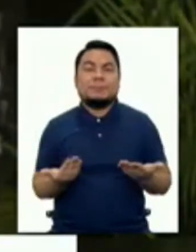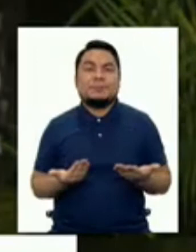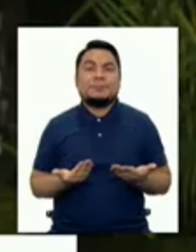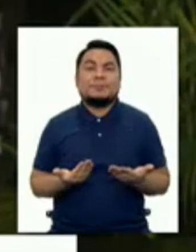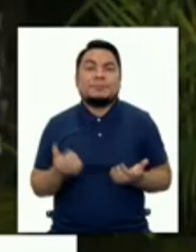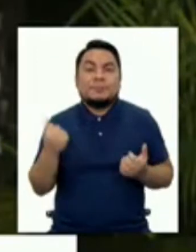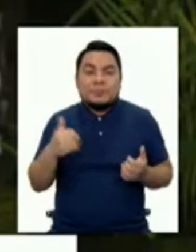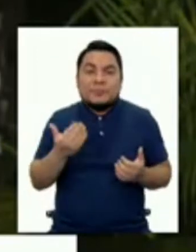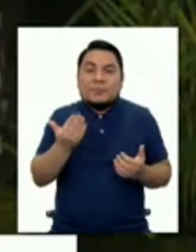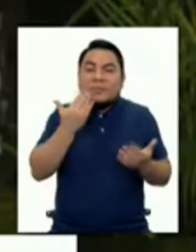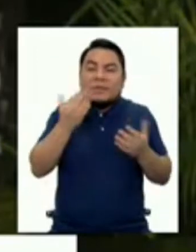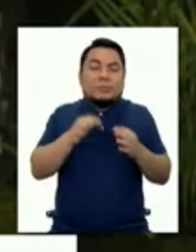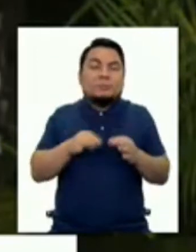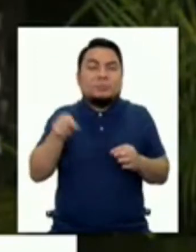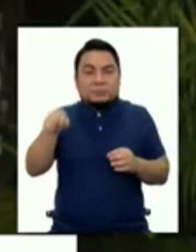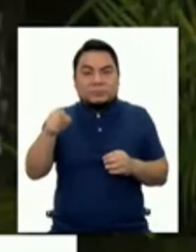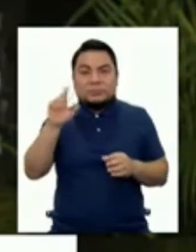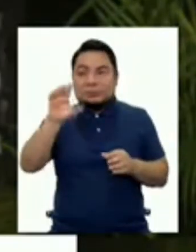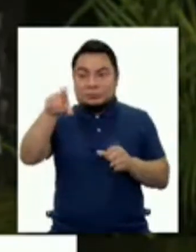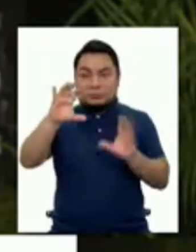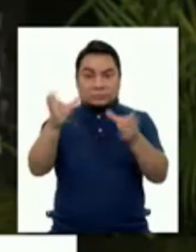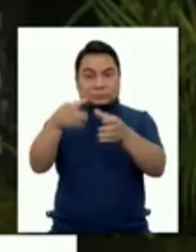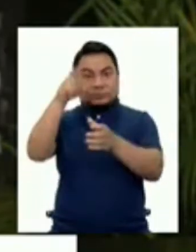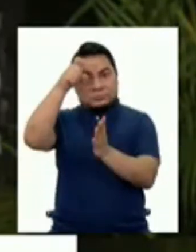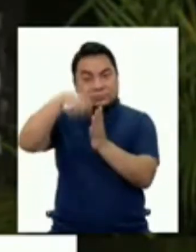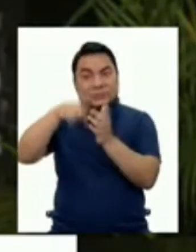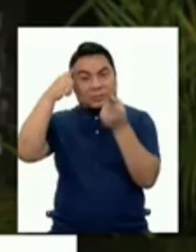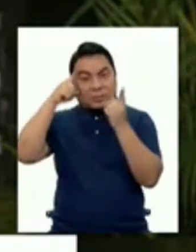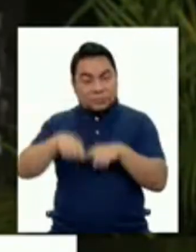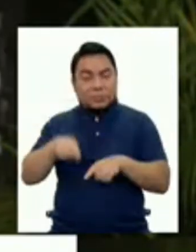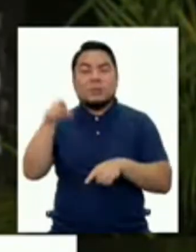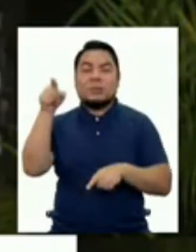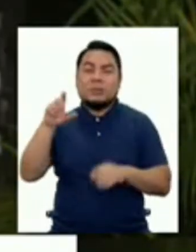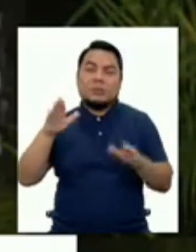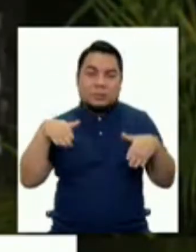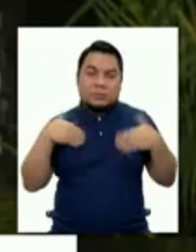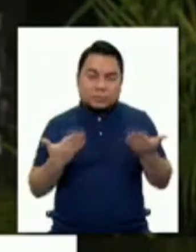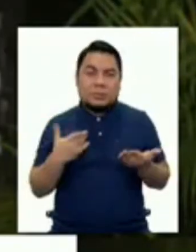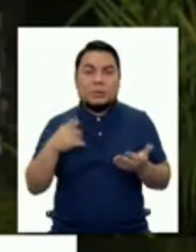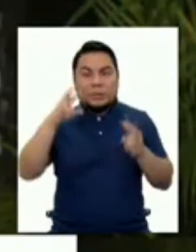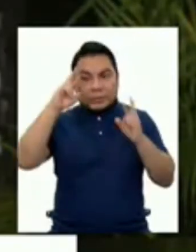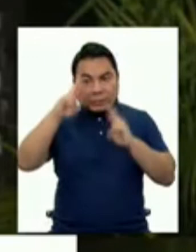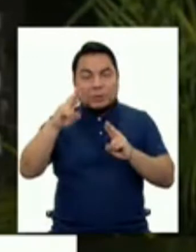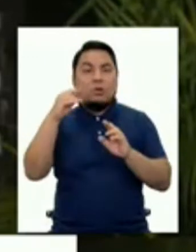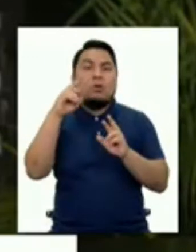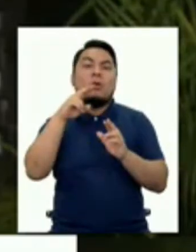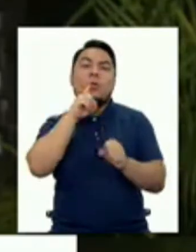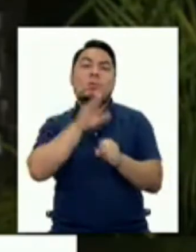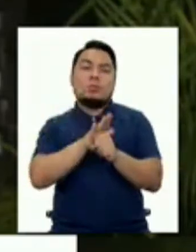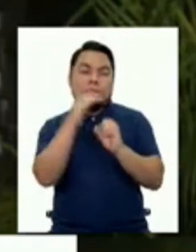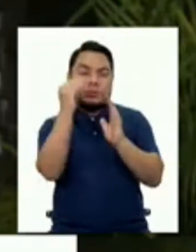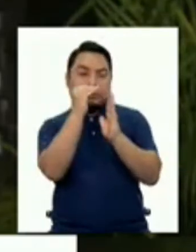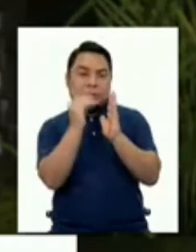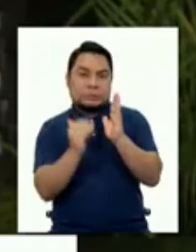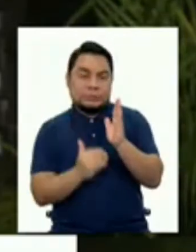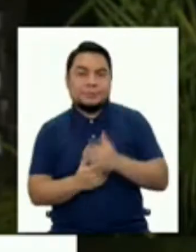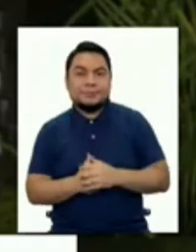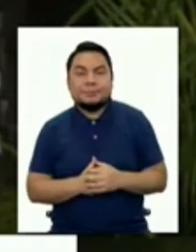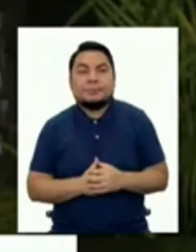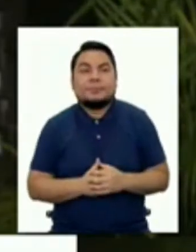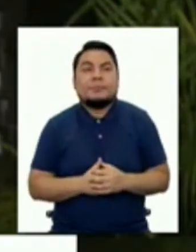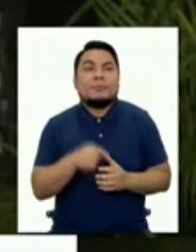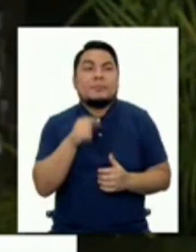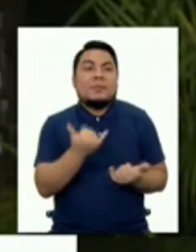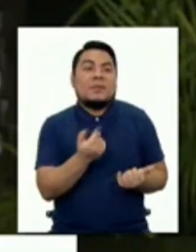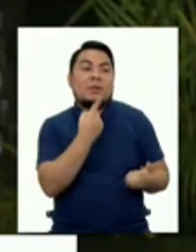lo que significaba que las partes en lo acordado finalmente puedan honrar esos compromisos. Y a efecto de la pregunta